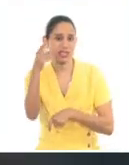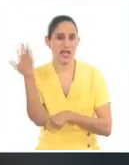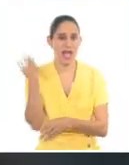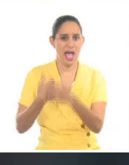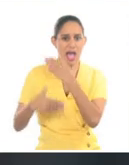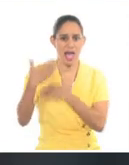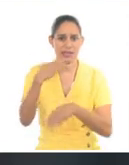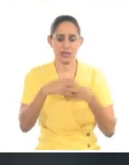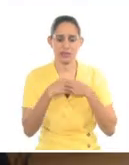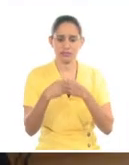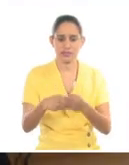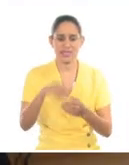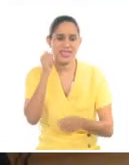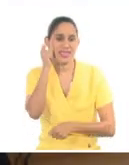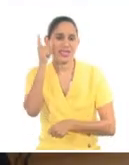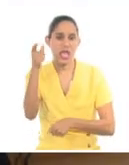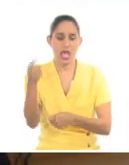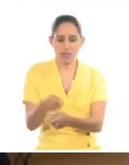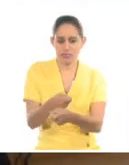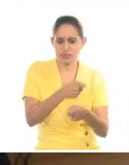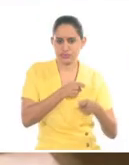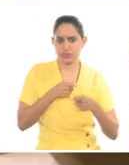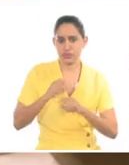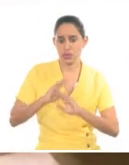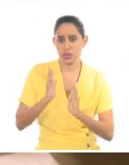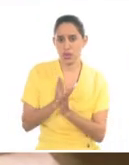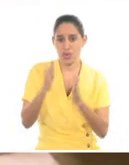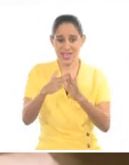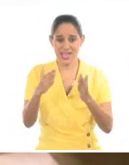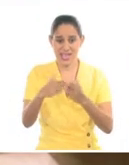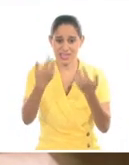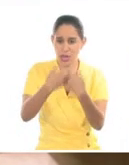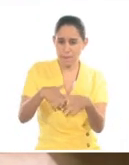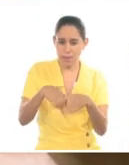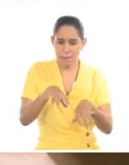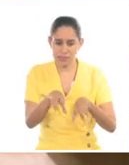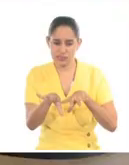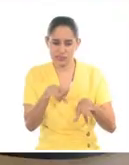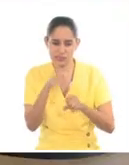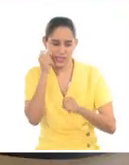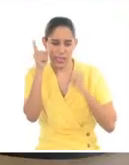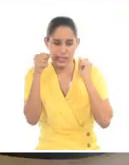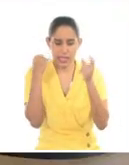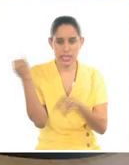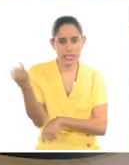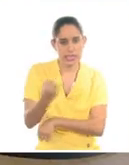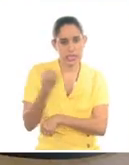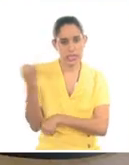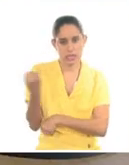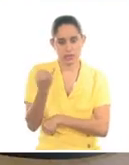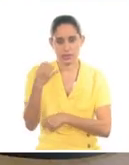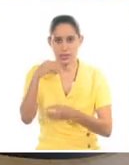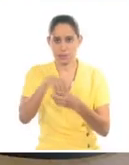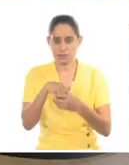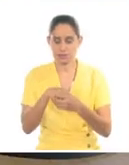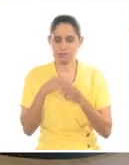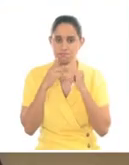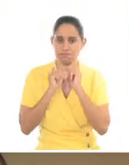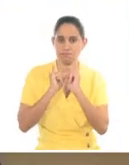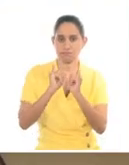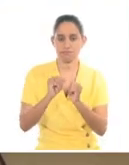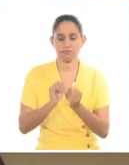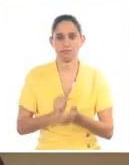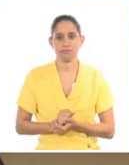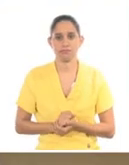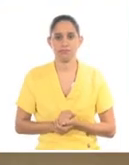de ideas, se convirtió en una casa productora de relevancia internacional. Oniel Alejandro y Jenny